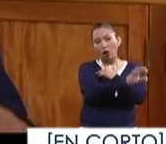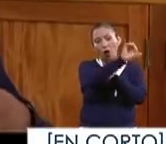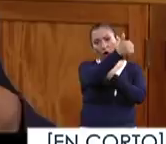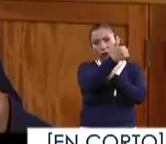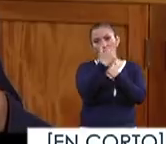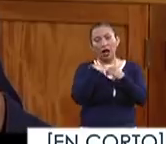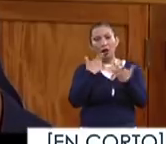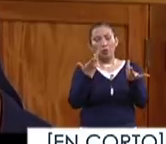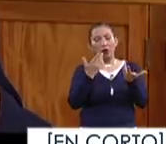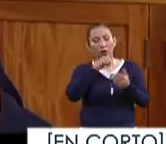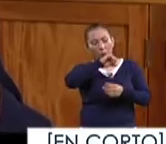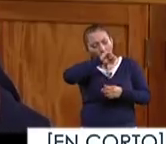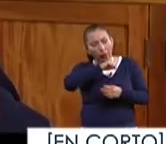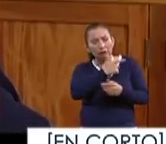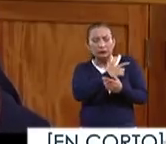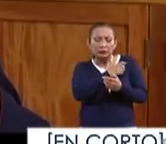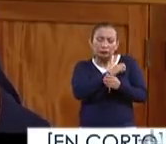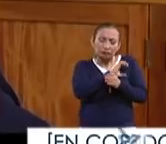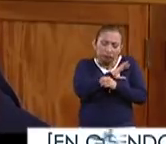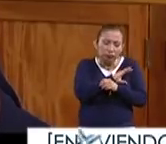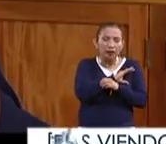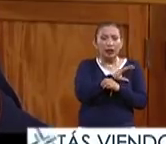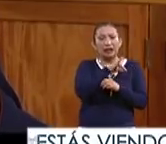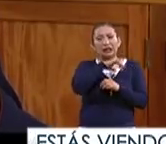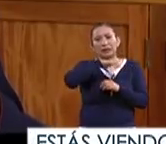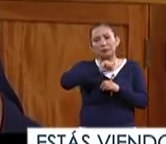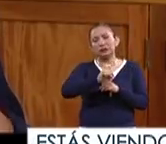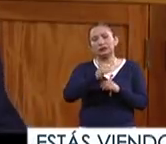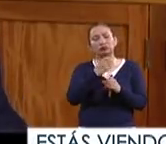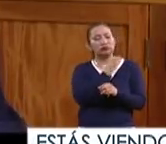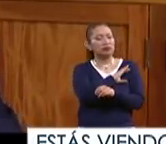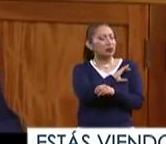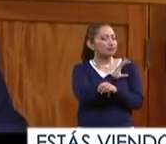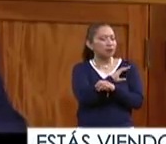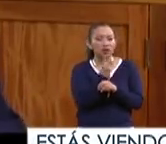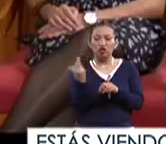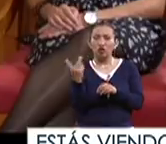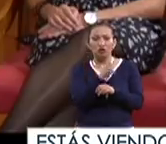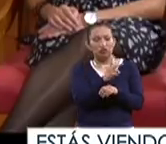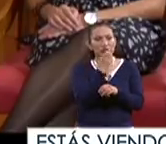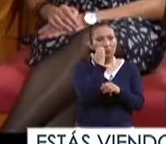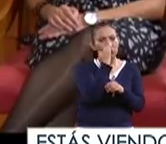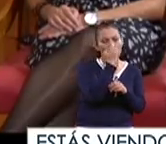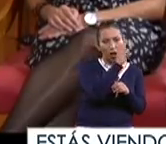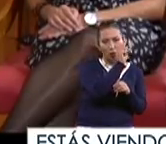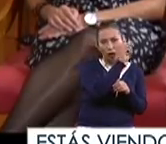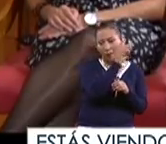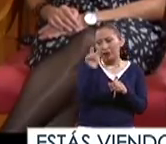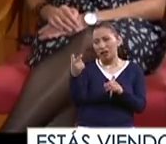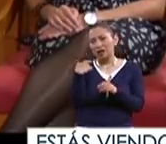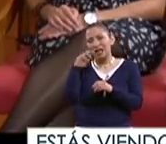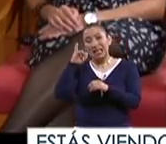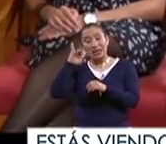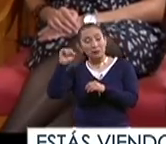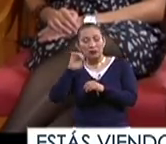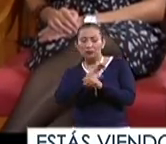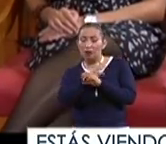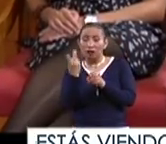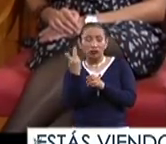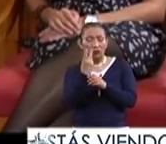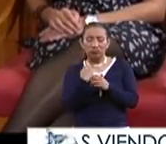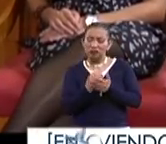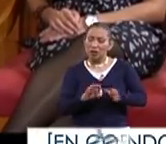otra águila que traigo puesta aquí, el Seguro Social, a que adoro, los dos. Formaron parte de mi vida muy